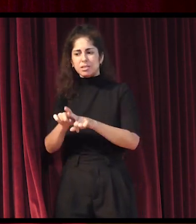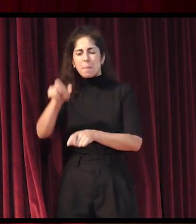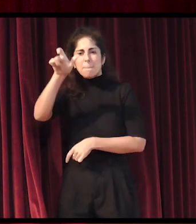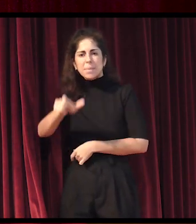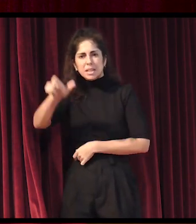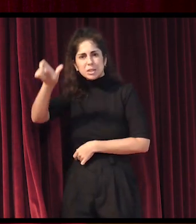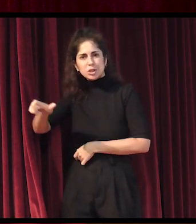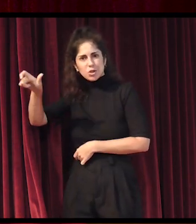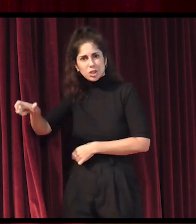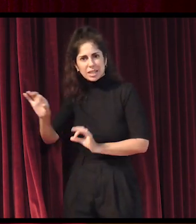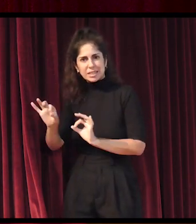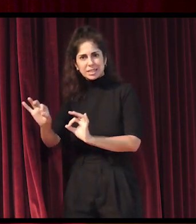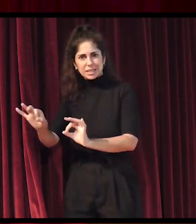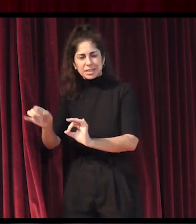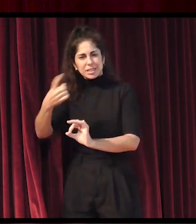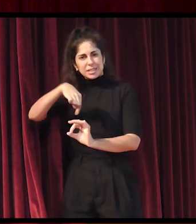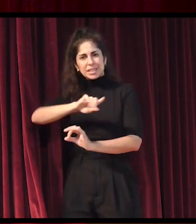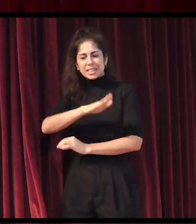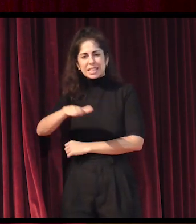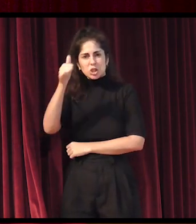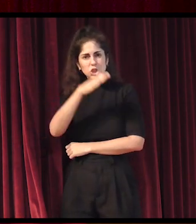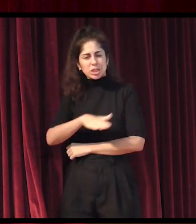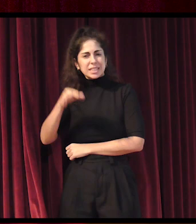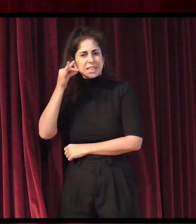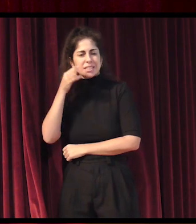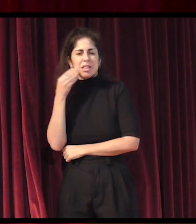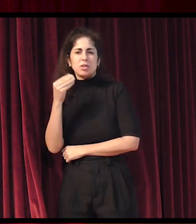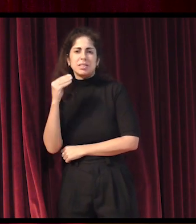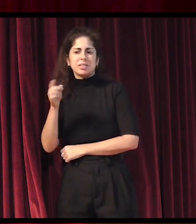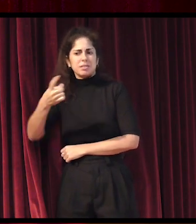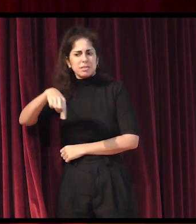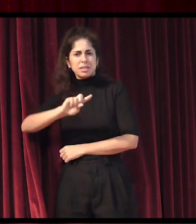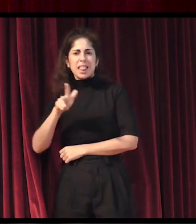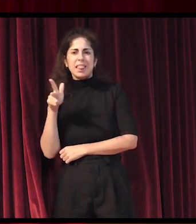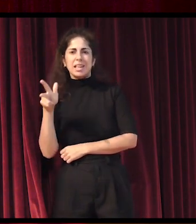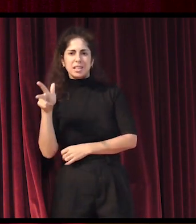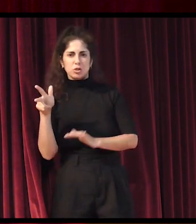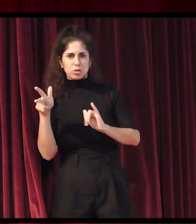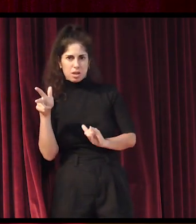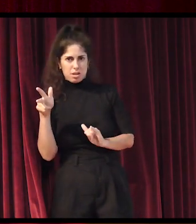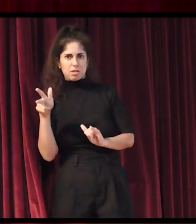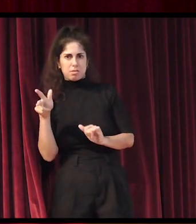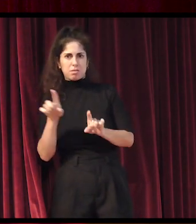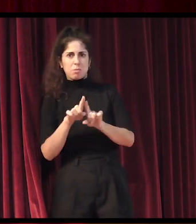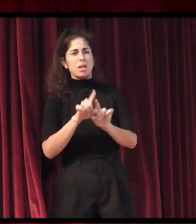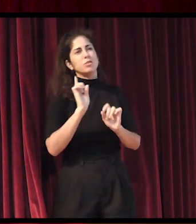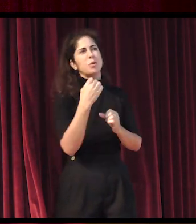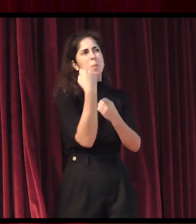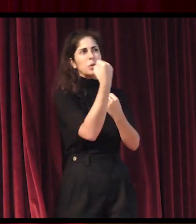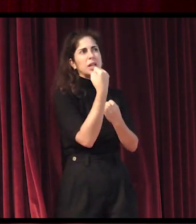niñas, niños y adolescentes y son sujetos de derechos y no solamente son objetos de protección.